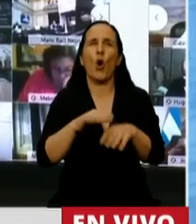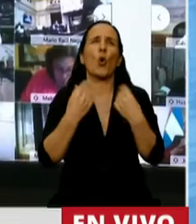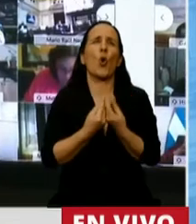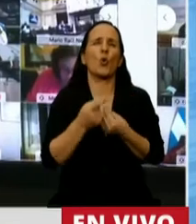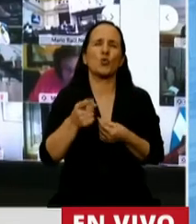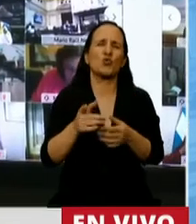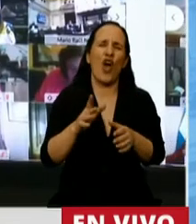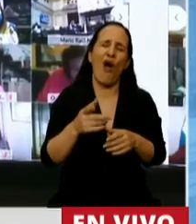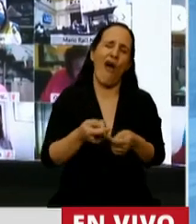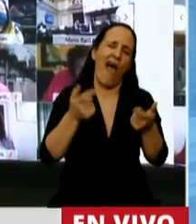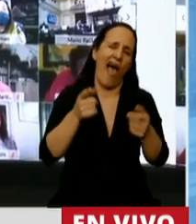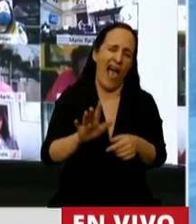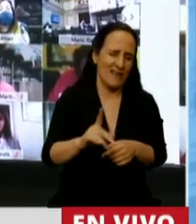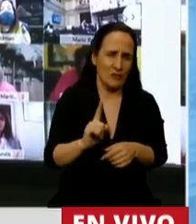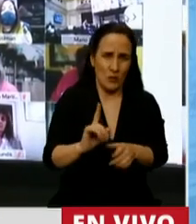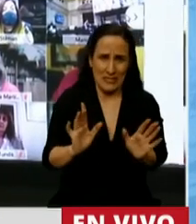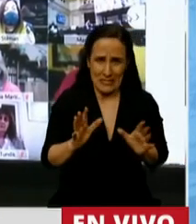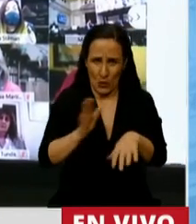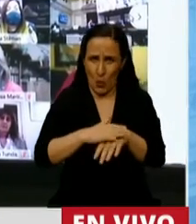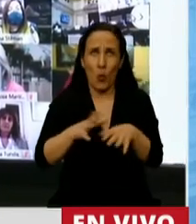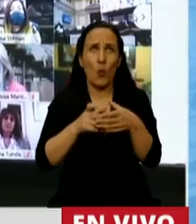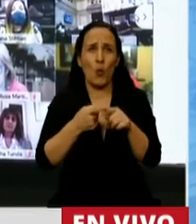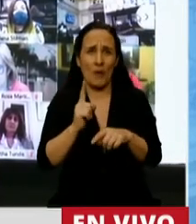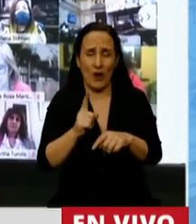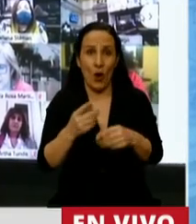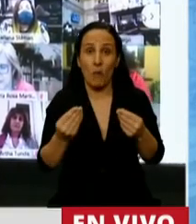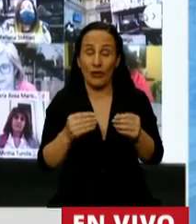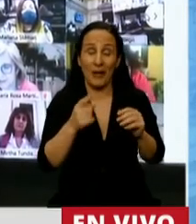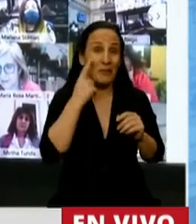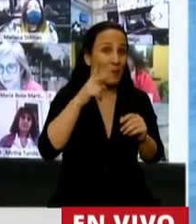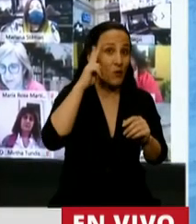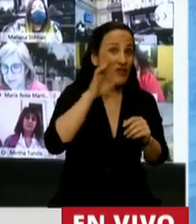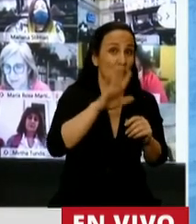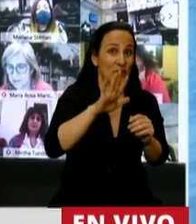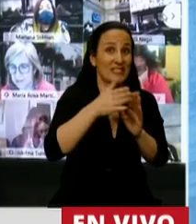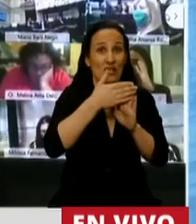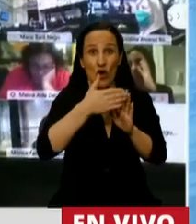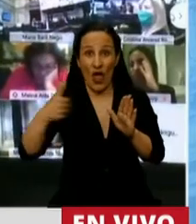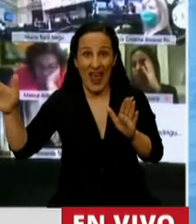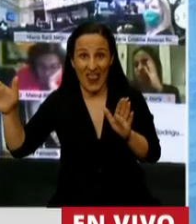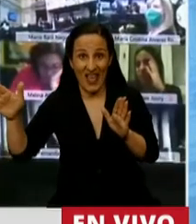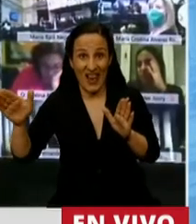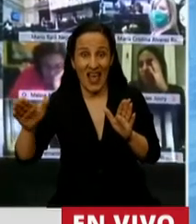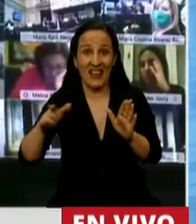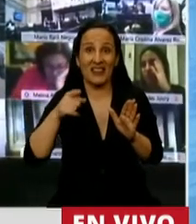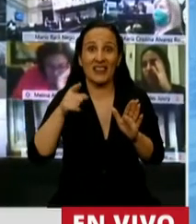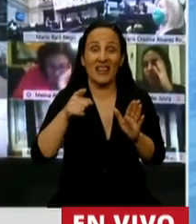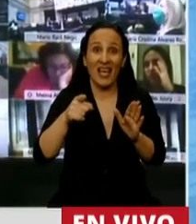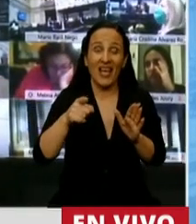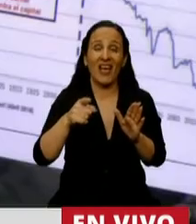miope por una razón muy clara porque si vemos este cuadro desde 1955 en adelante se